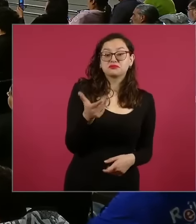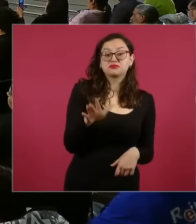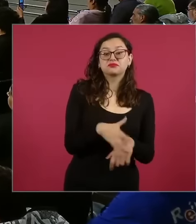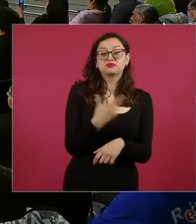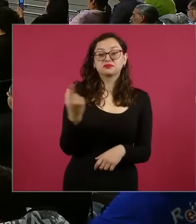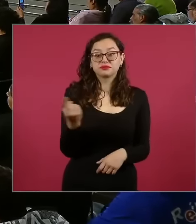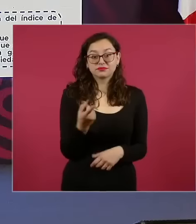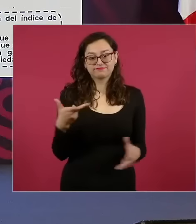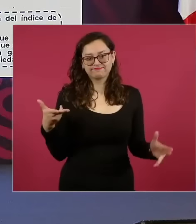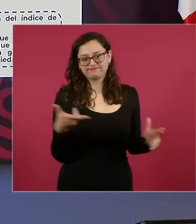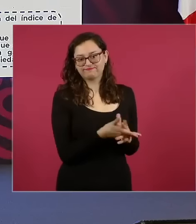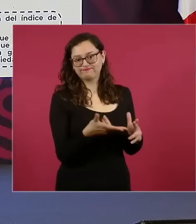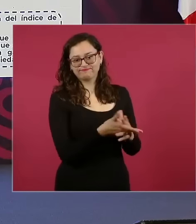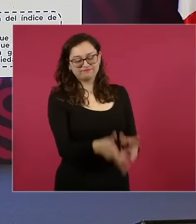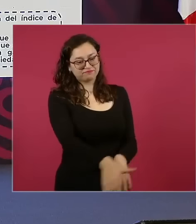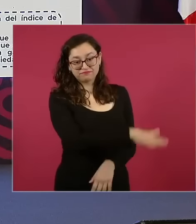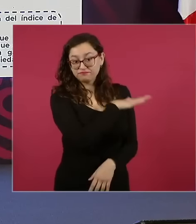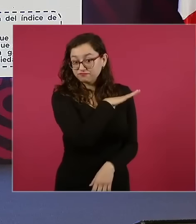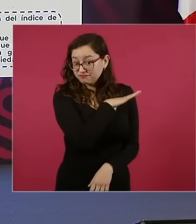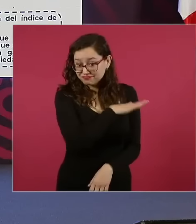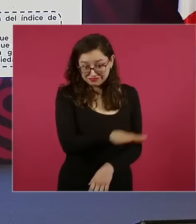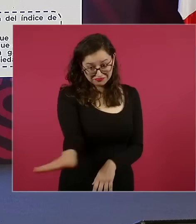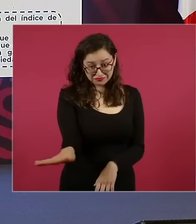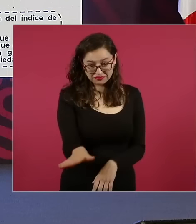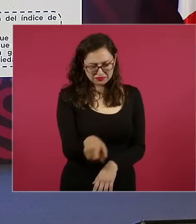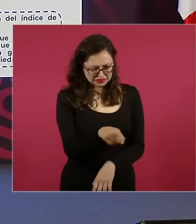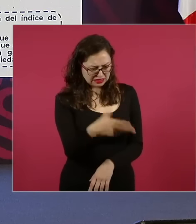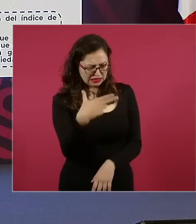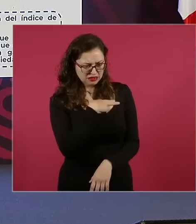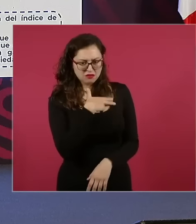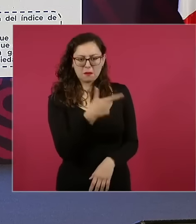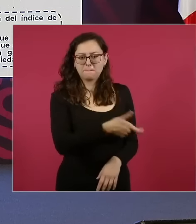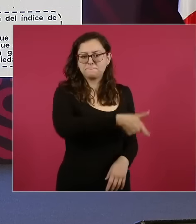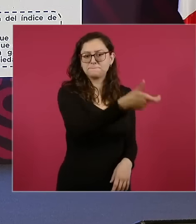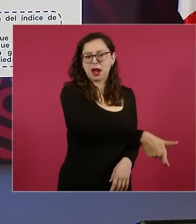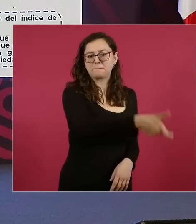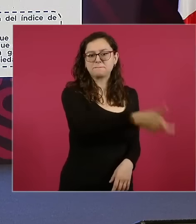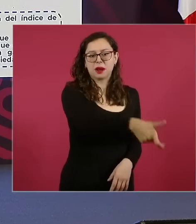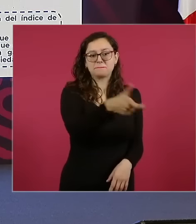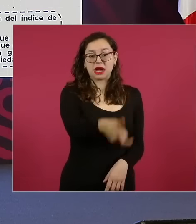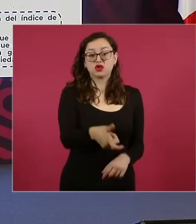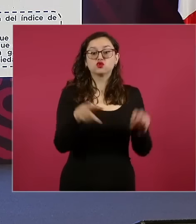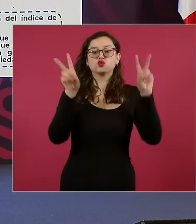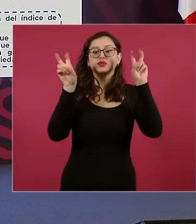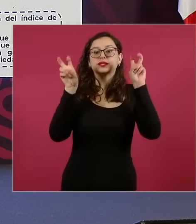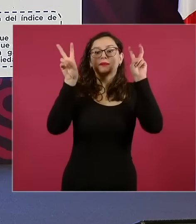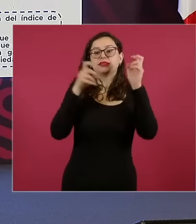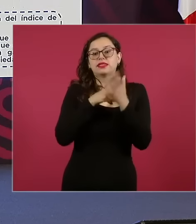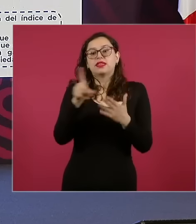Esto para los pseudodefensores de derechos humanos.